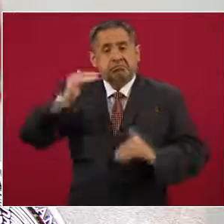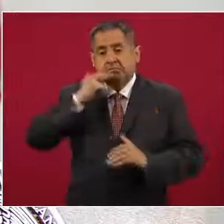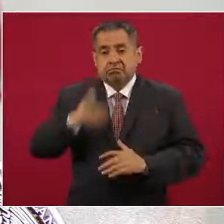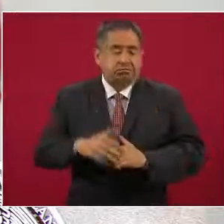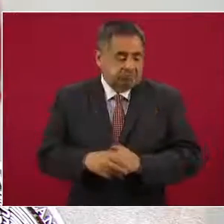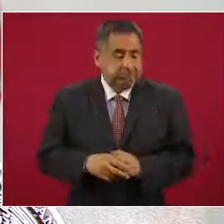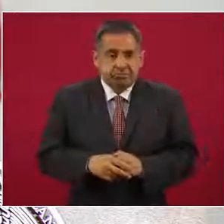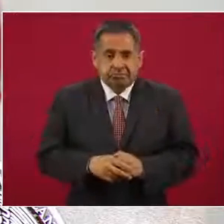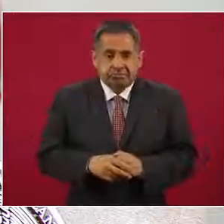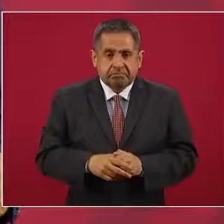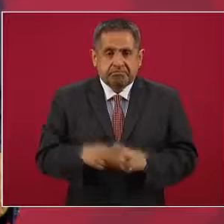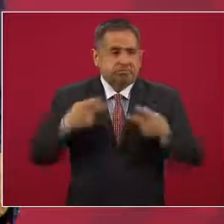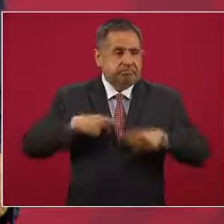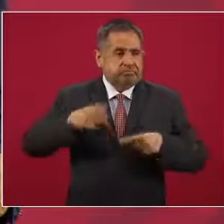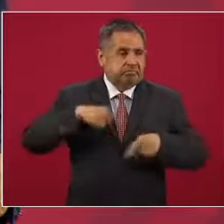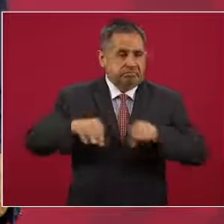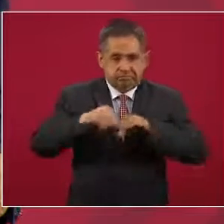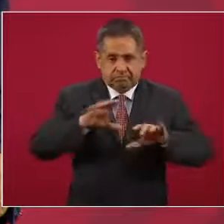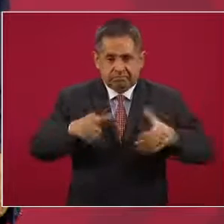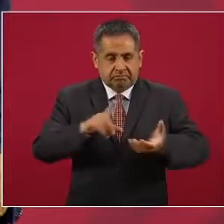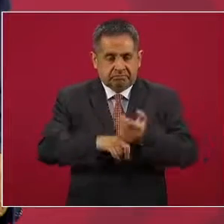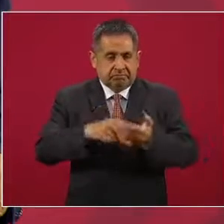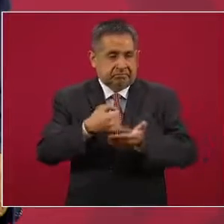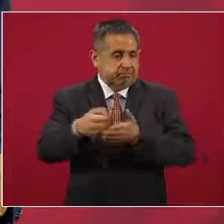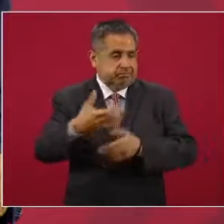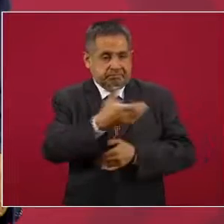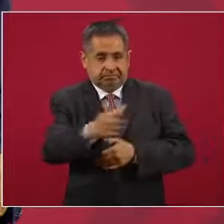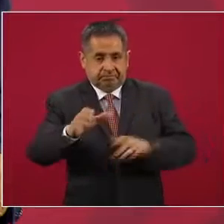los productores del campo